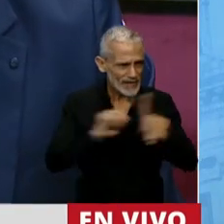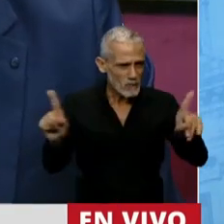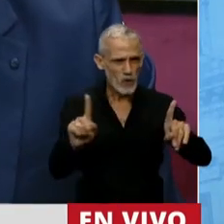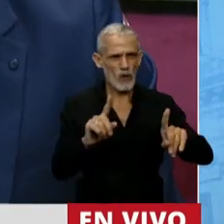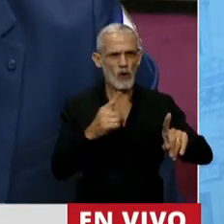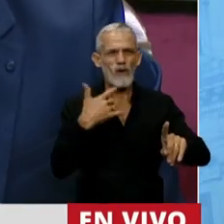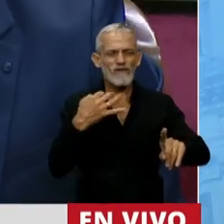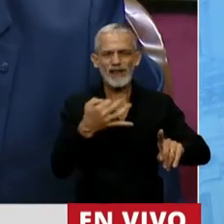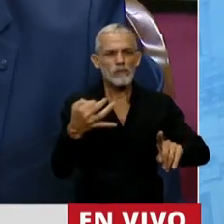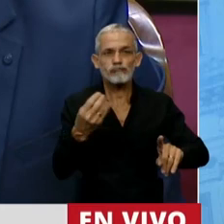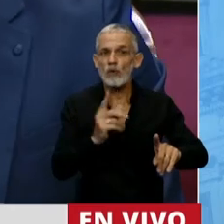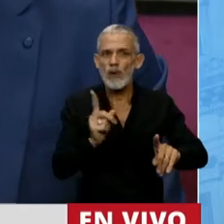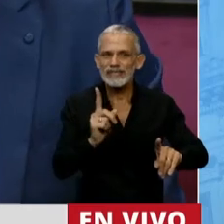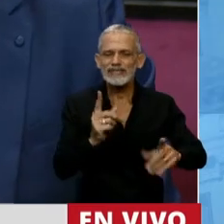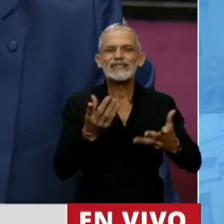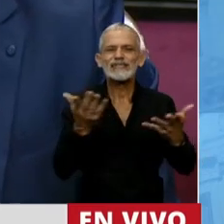Como tampoco es cierto que quienes